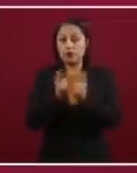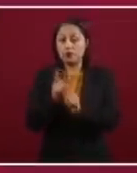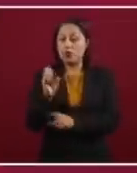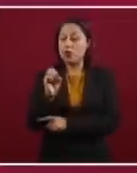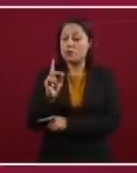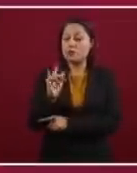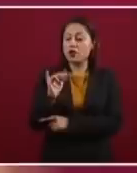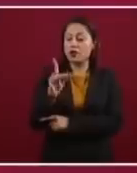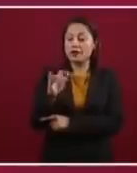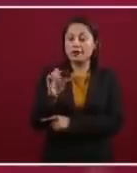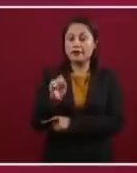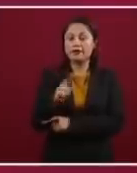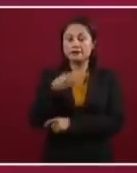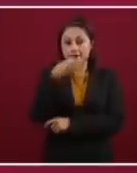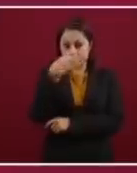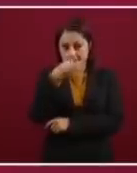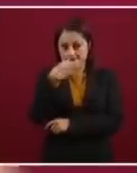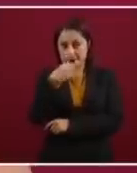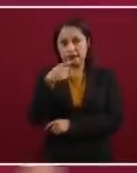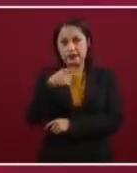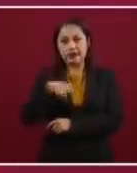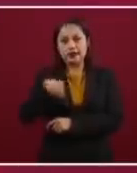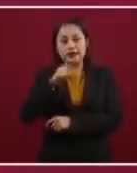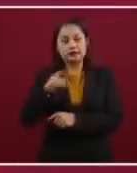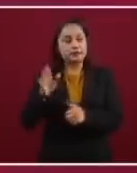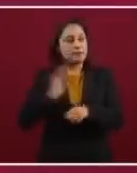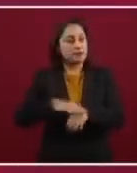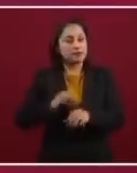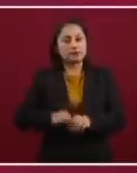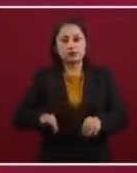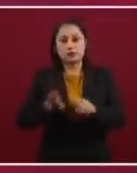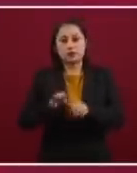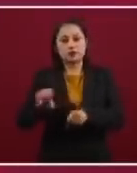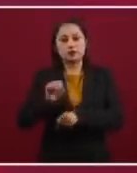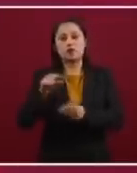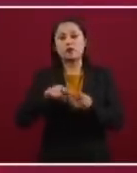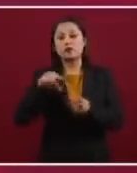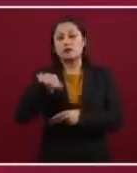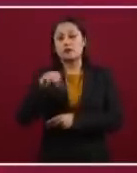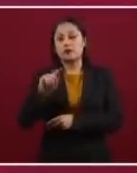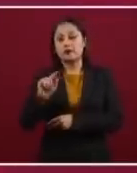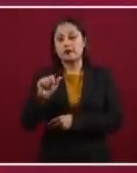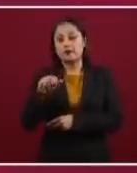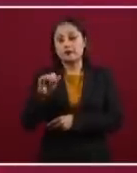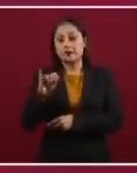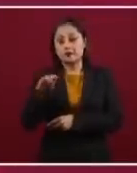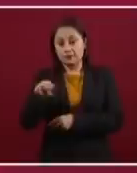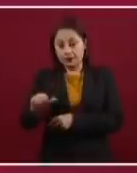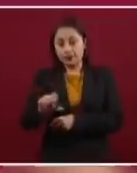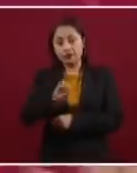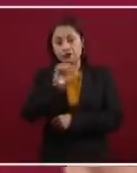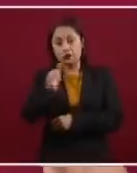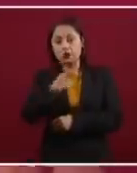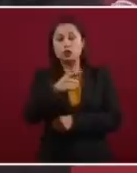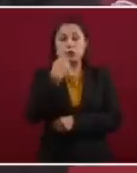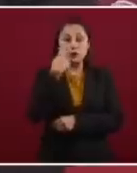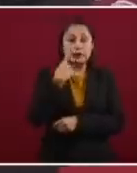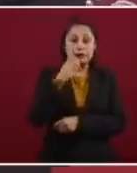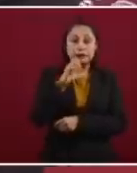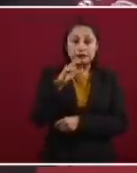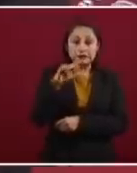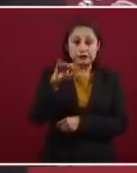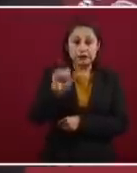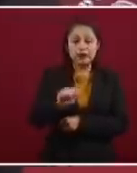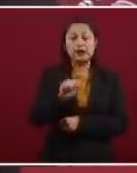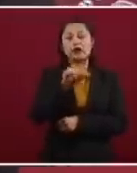del vasto mundo de las adicciones las metanfetaminas y en particular el cristal y también la cocaína ocupan el